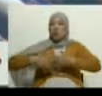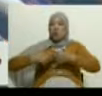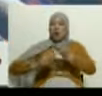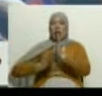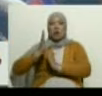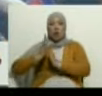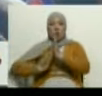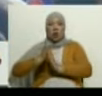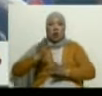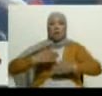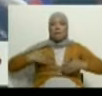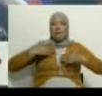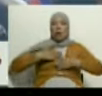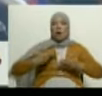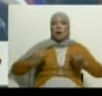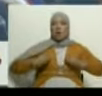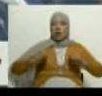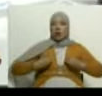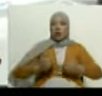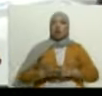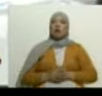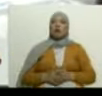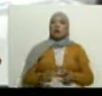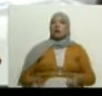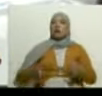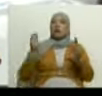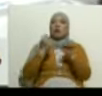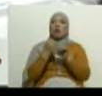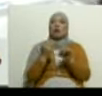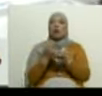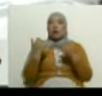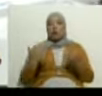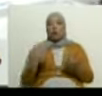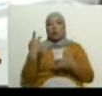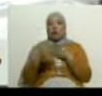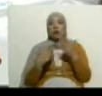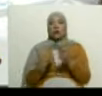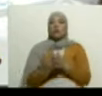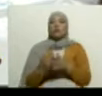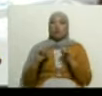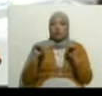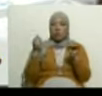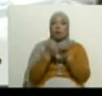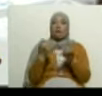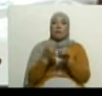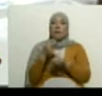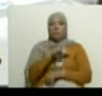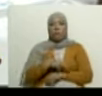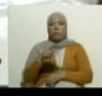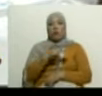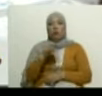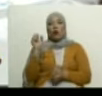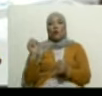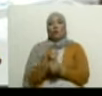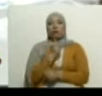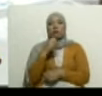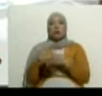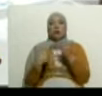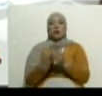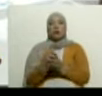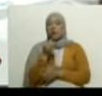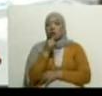nuestra calidad de vida. No lo vamos a volver a permitir. Ahorita ellos pretenden iniciar otra vez estas violencias y le decimos,